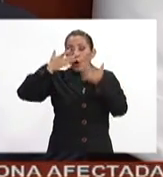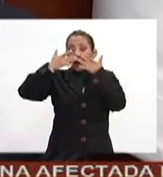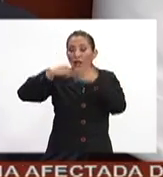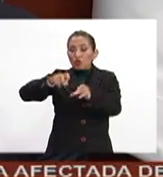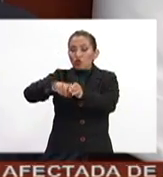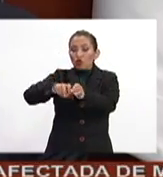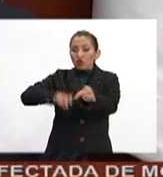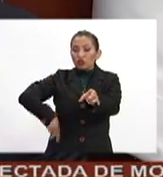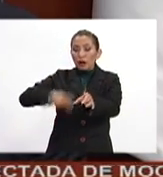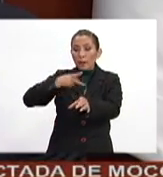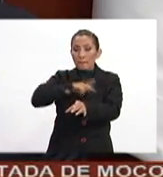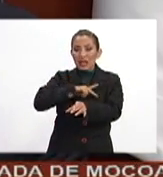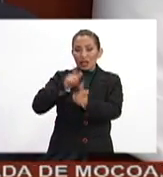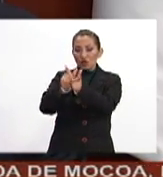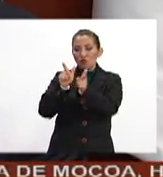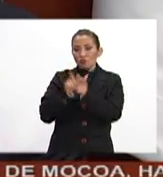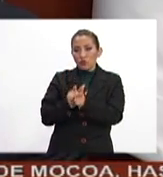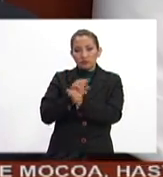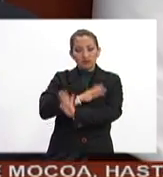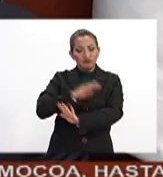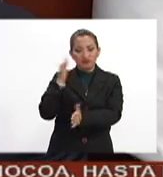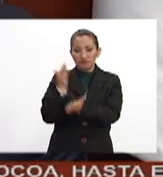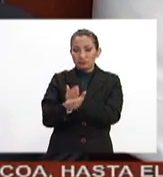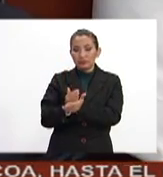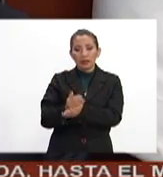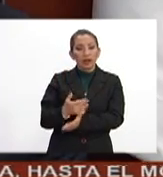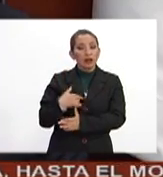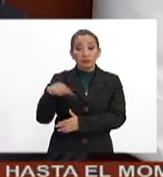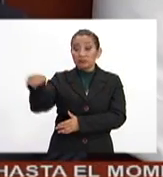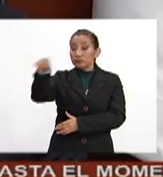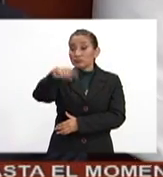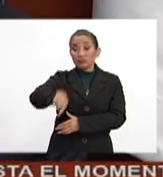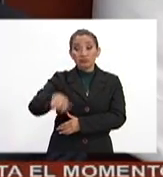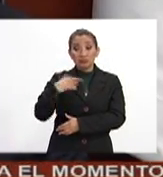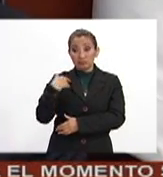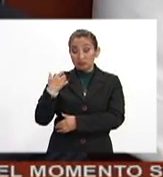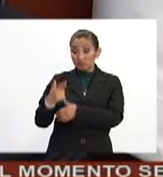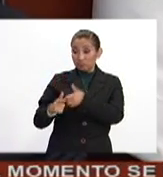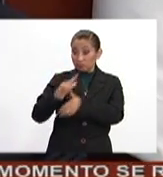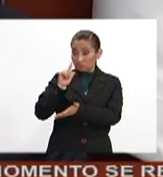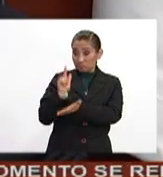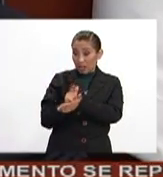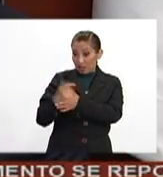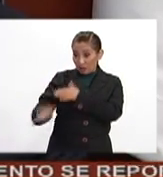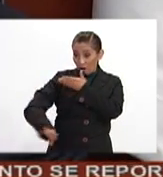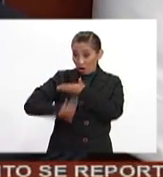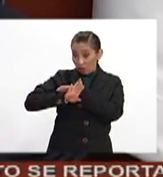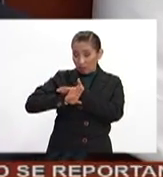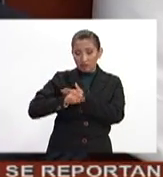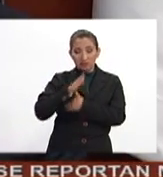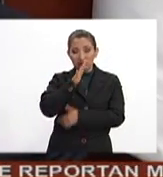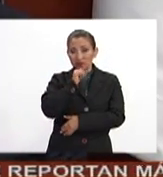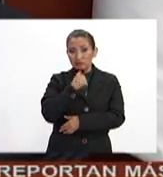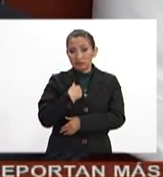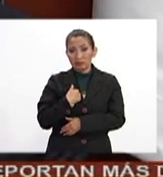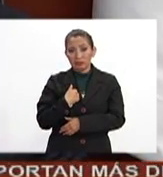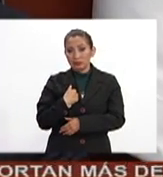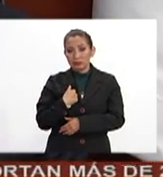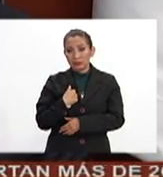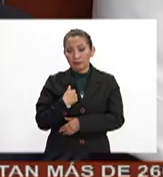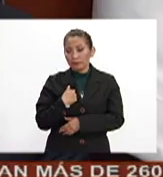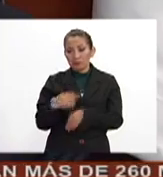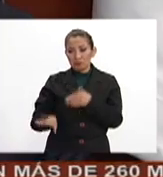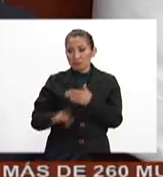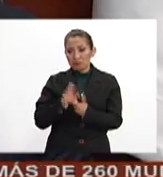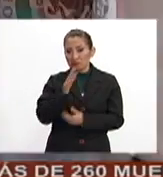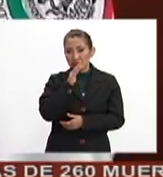renuncio a mi militancia. No pudieron jurídicamente contra mí, en contra de mí. No